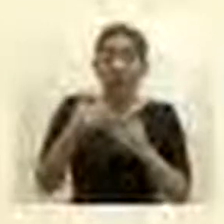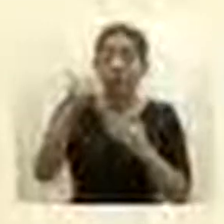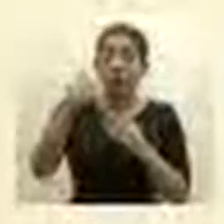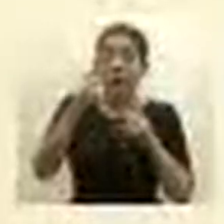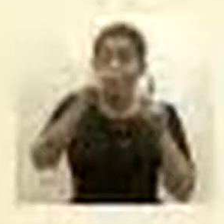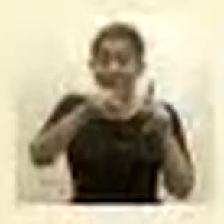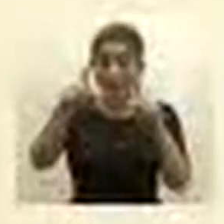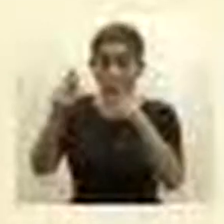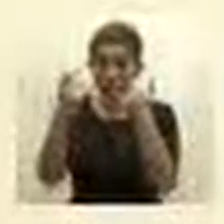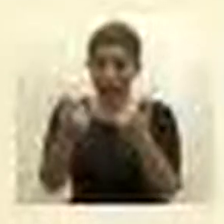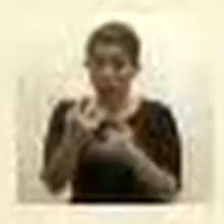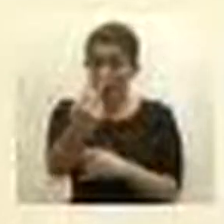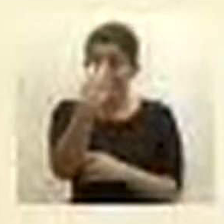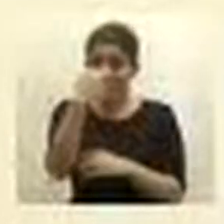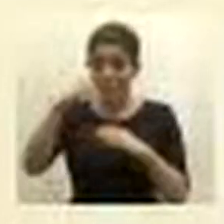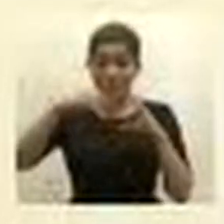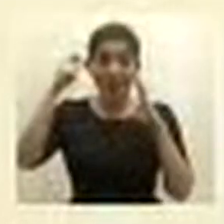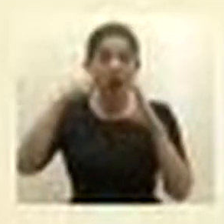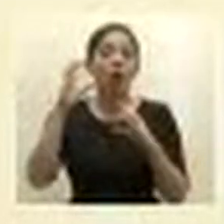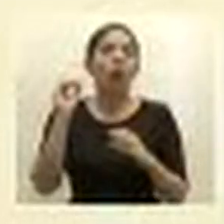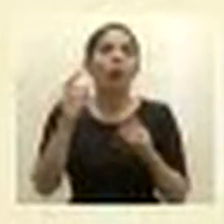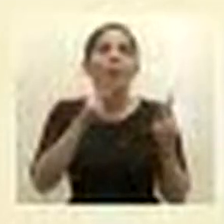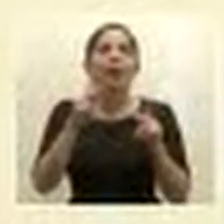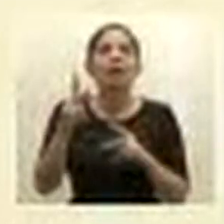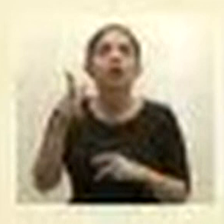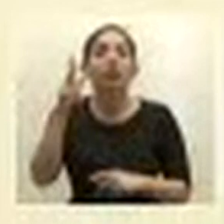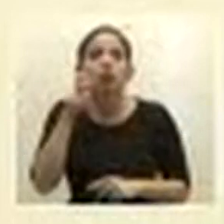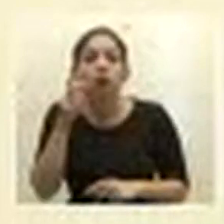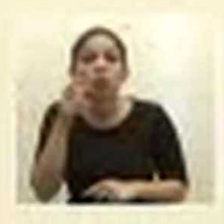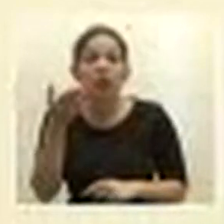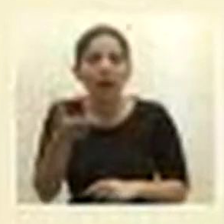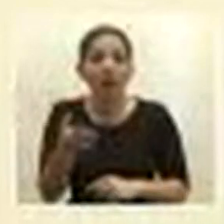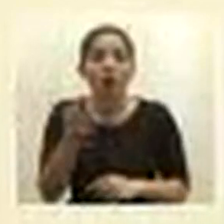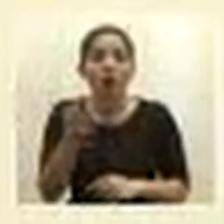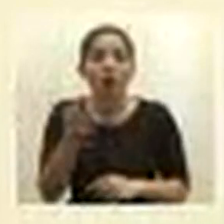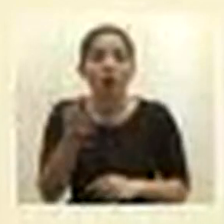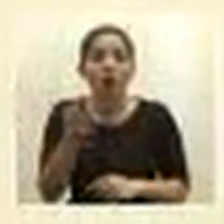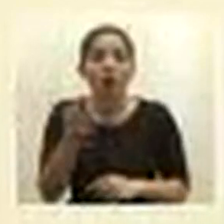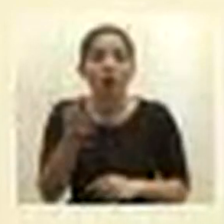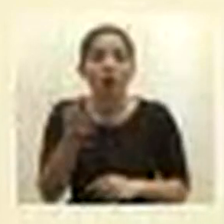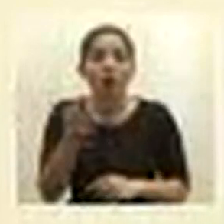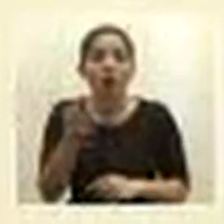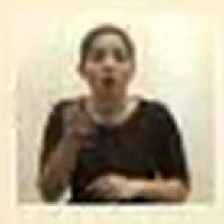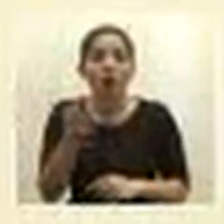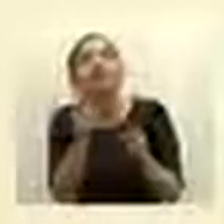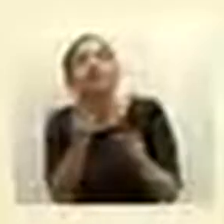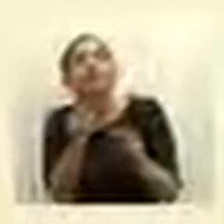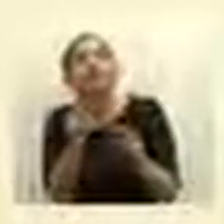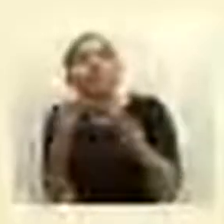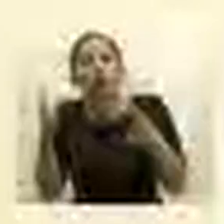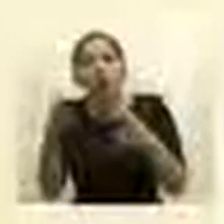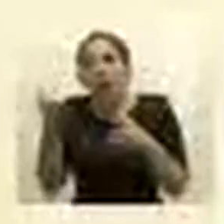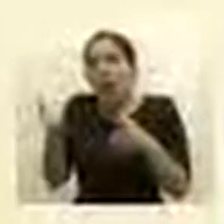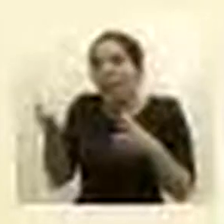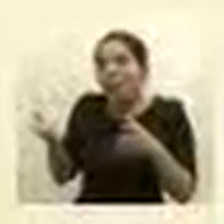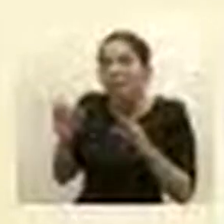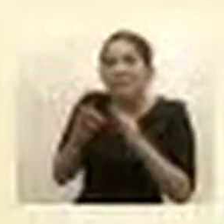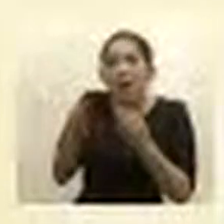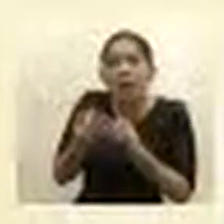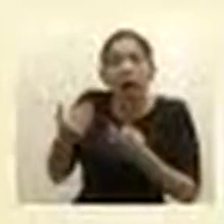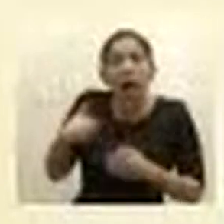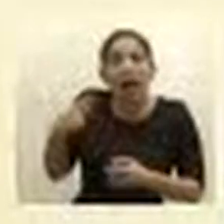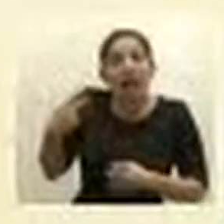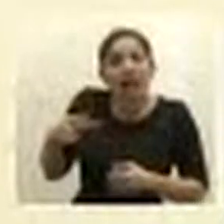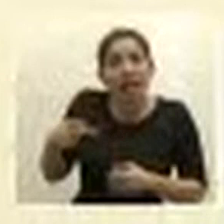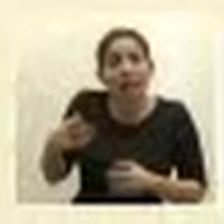viendo esta transmisión o escuchándola, o que bien que están con familiares que pueden estar en esos grupos de riesgo,